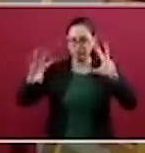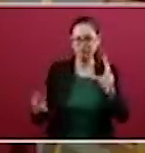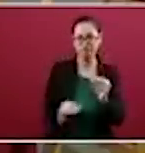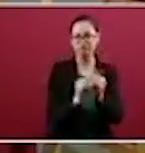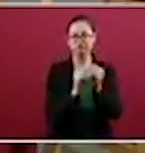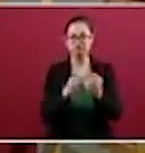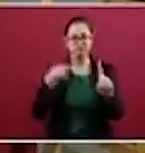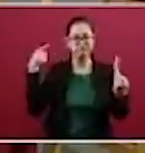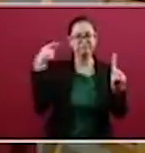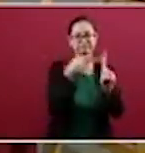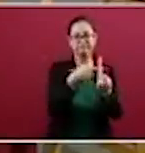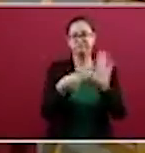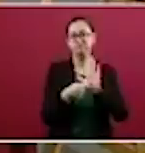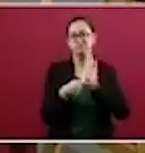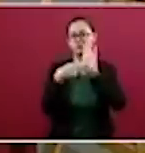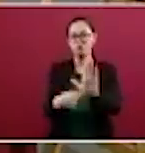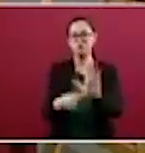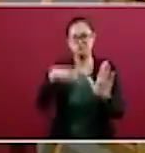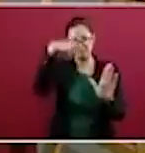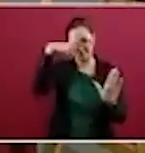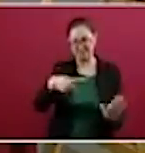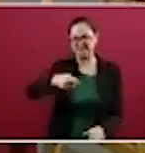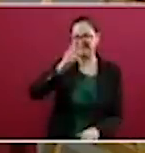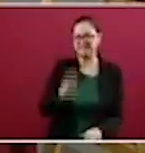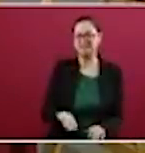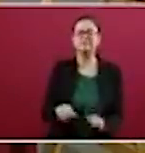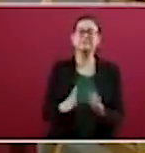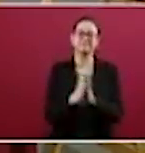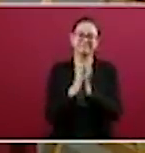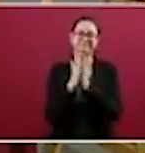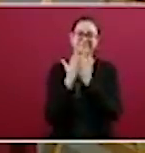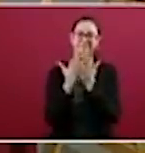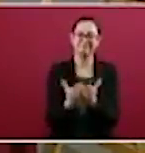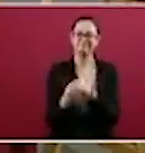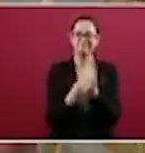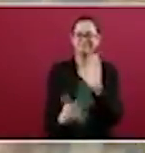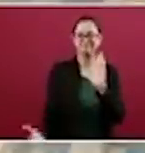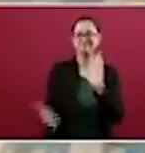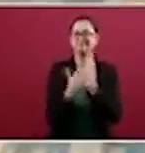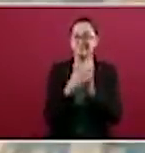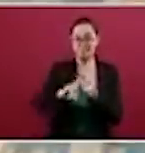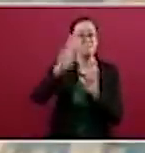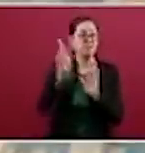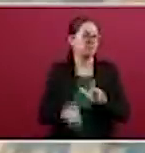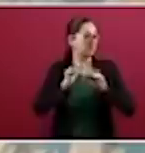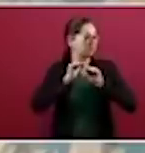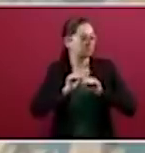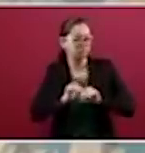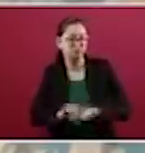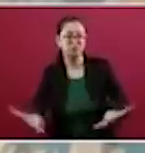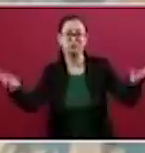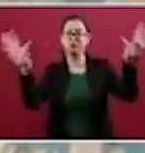formación como mexicanos en las portadas de los libros de texto gratuitos que literalmente inundaron las aulas